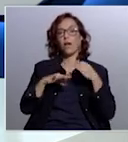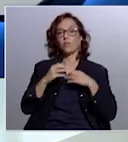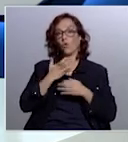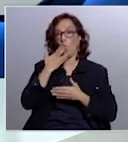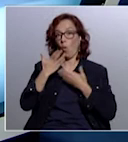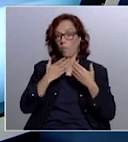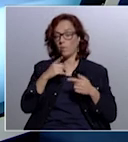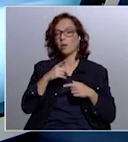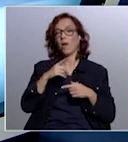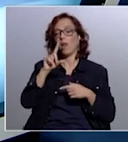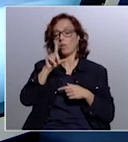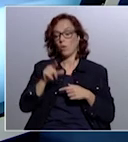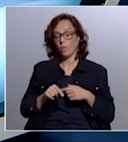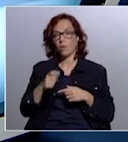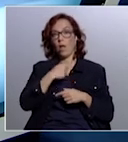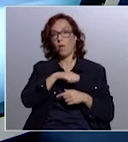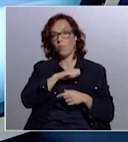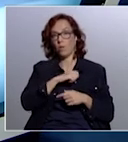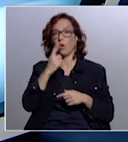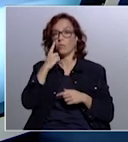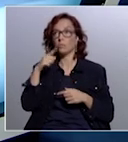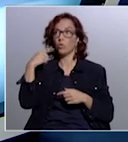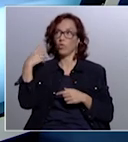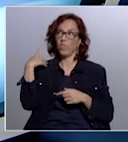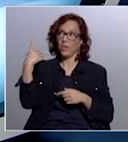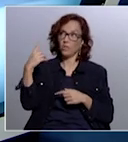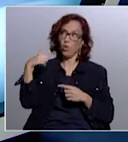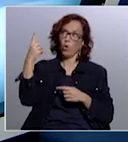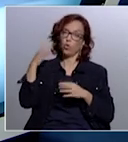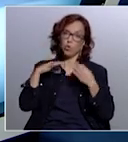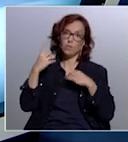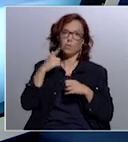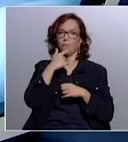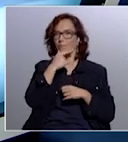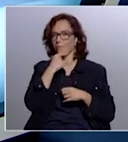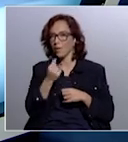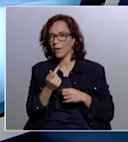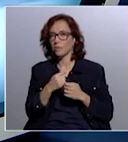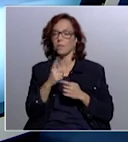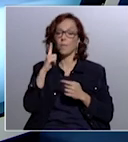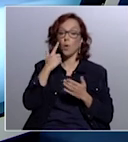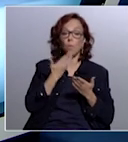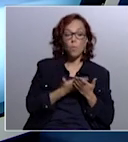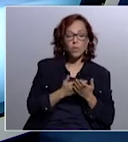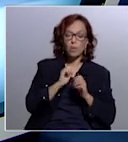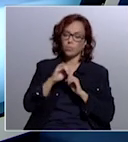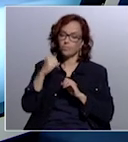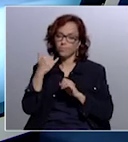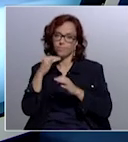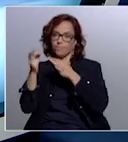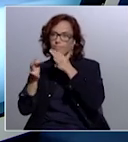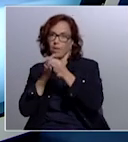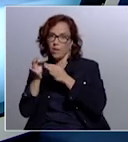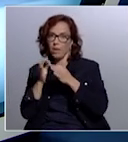en el cual conocemos a directores de otros teatros y entonces es más fácil cuando alguno nos lleva una propuesta dialogar de hecho